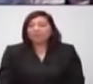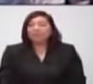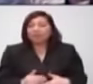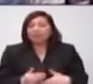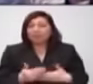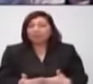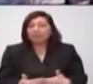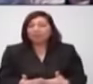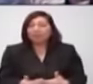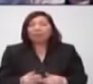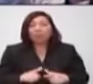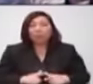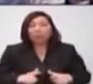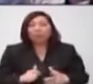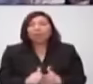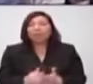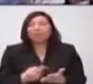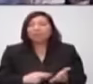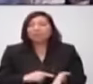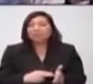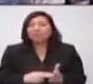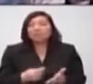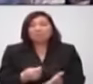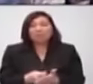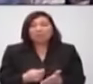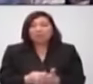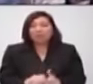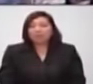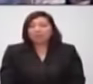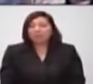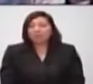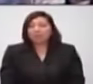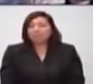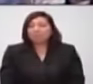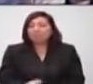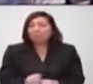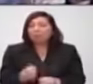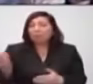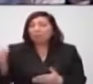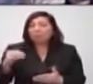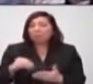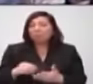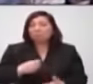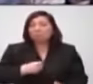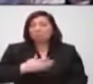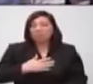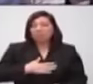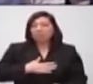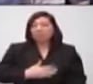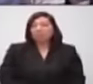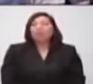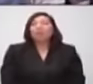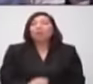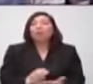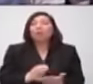ampliar la liberación de las áreas. ¿Qué quiere decir? Que homologaron a un poseedor invasor con un propietario. Porque el